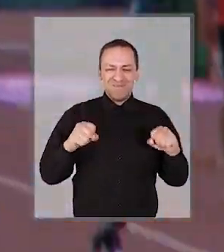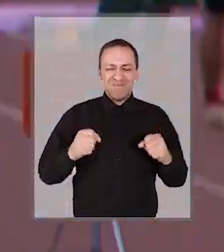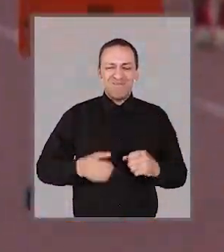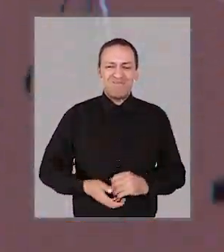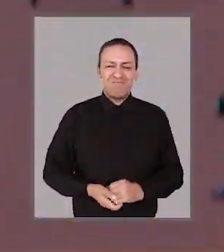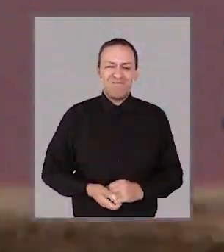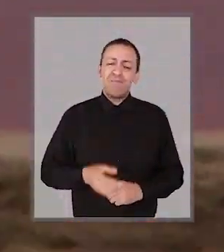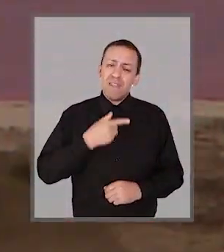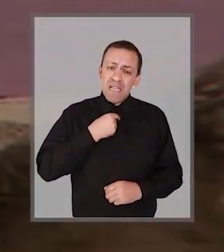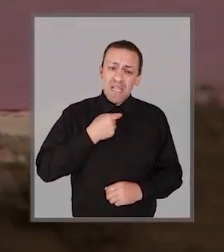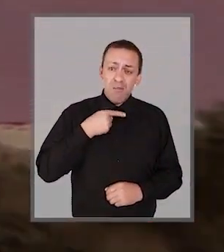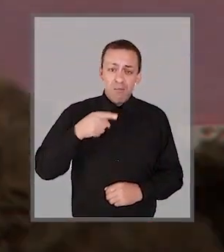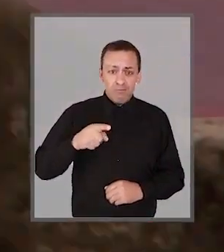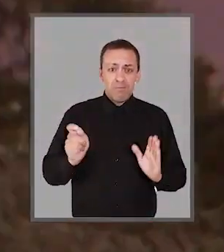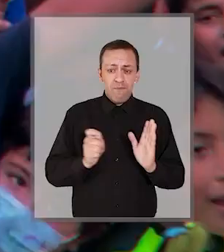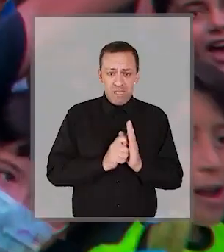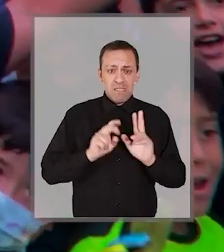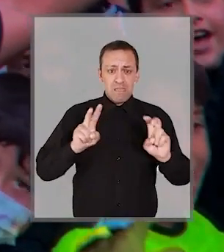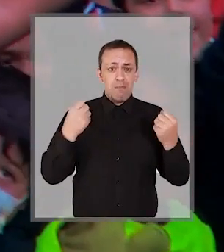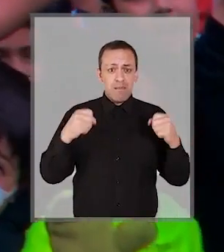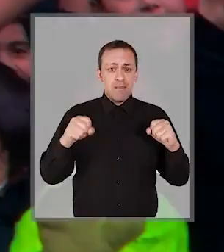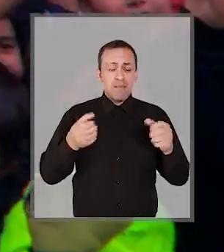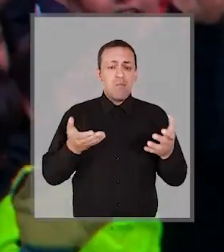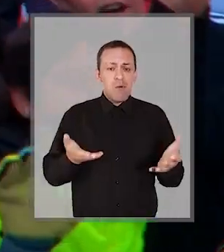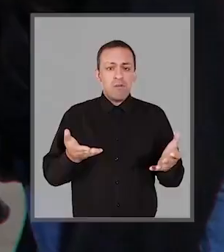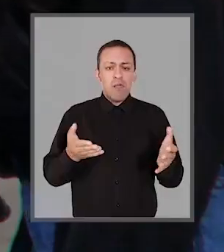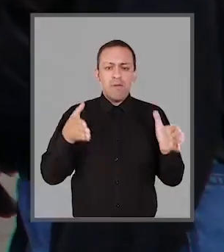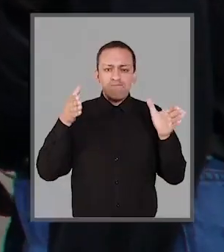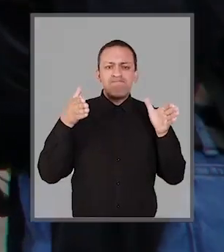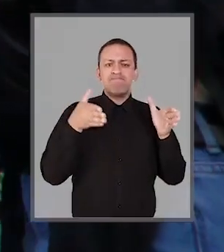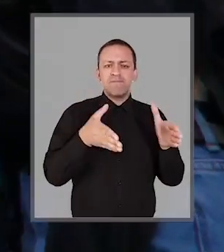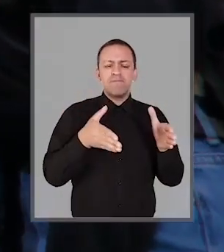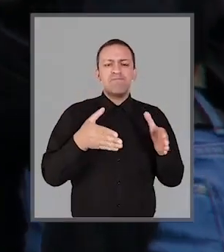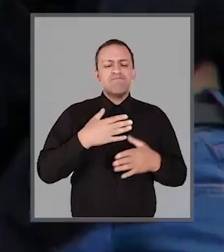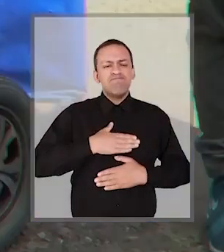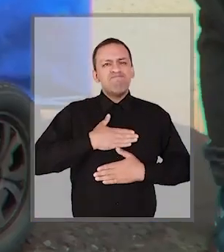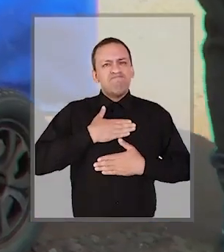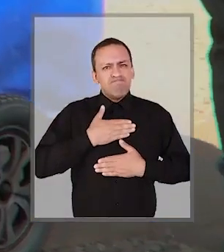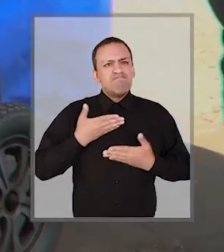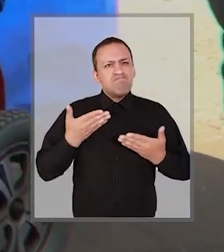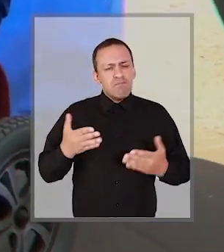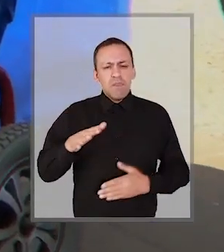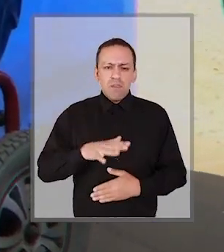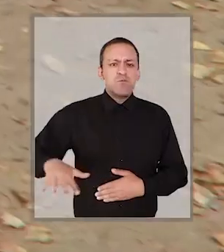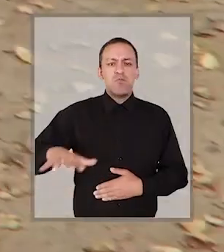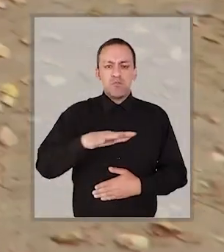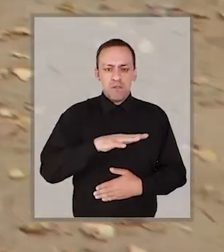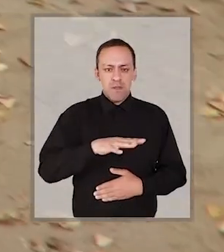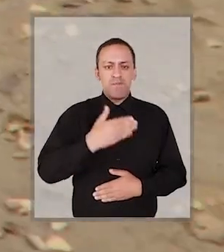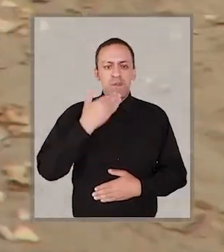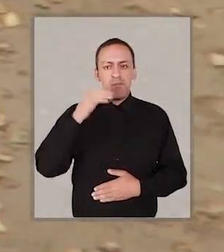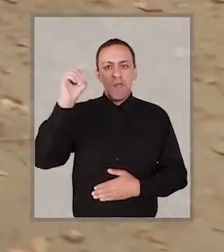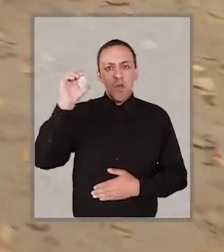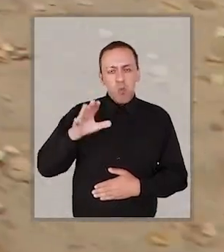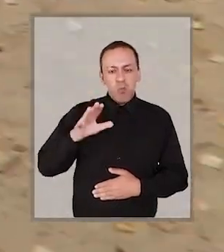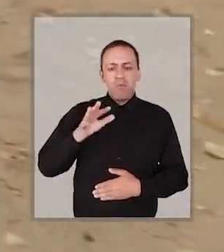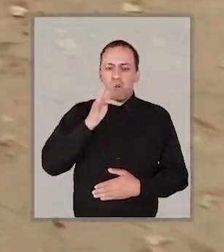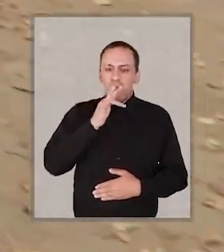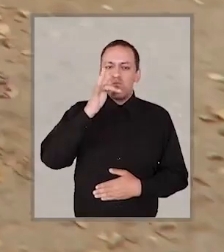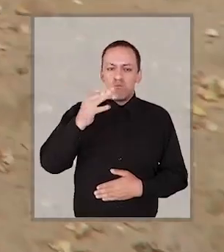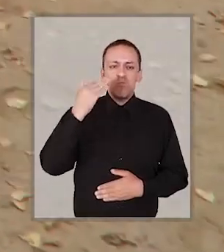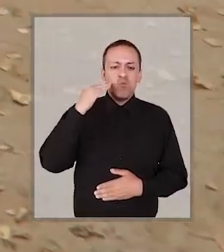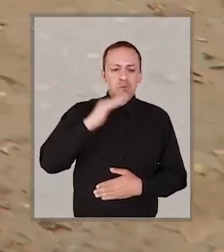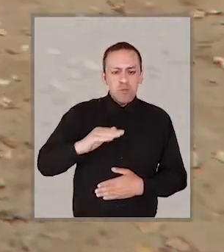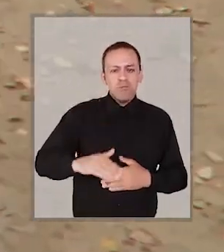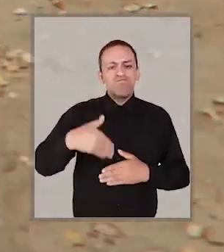gran fiesta del deporte. Queremos hacer de este encuentro un foco de inspiración para la sociedad y una luz para las